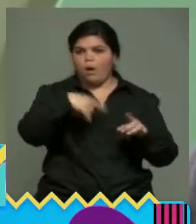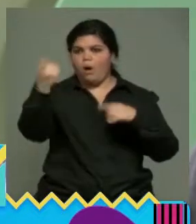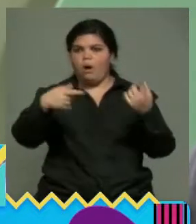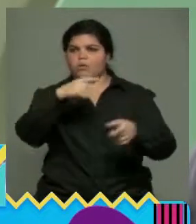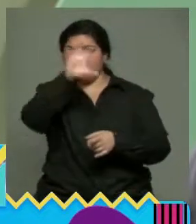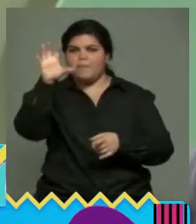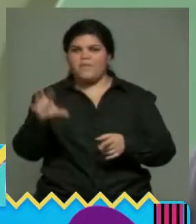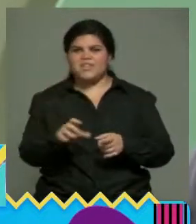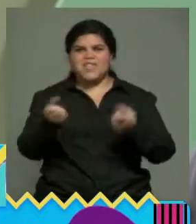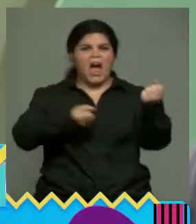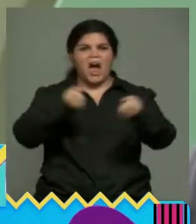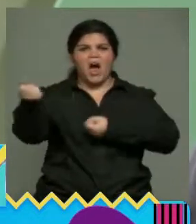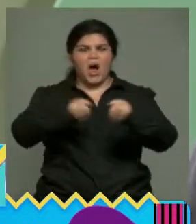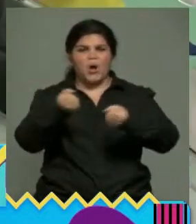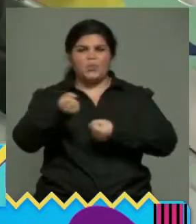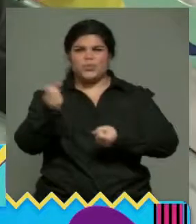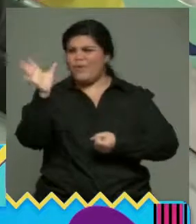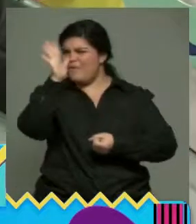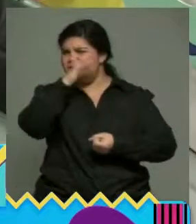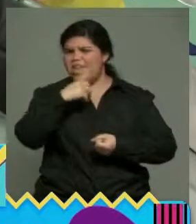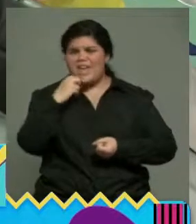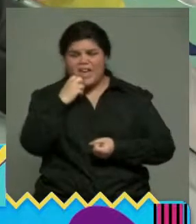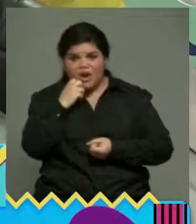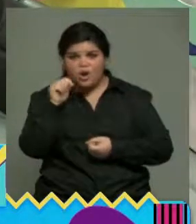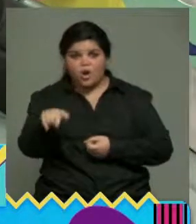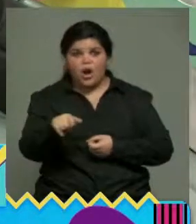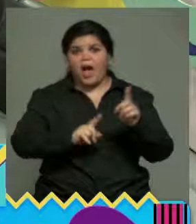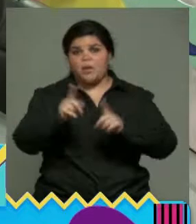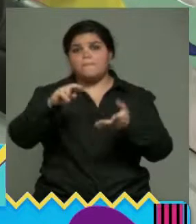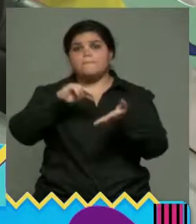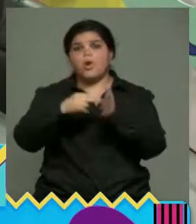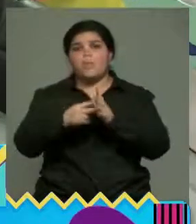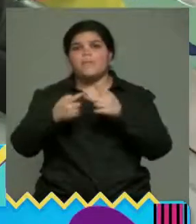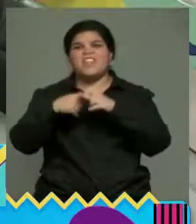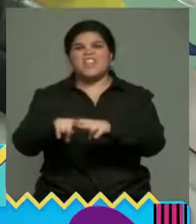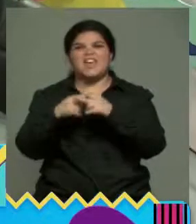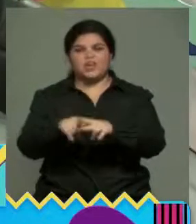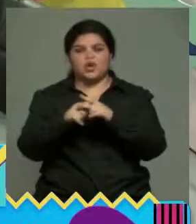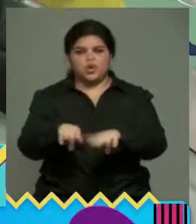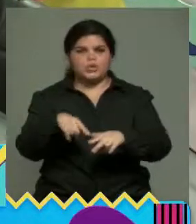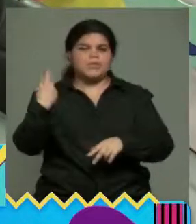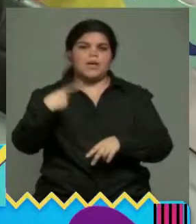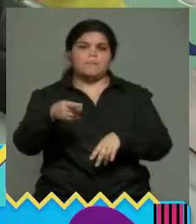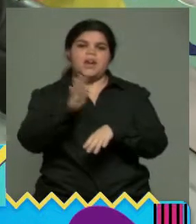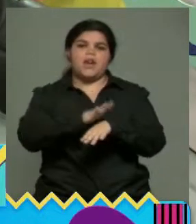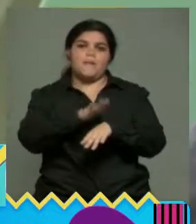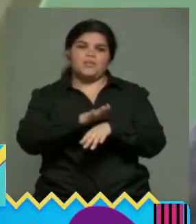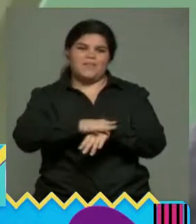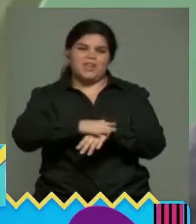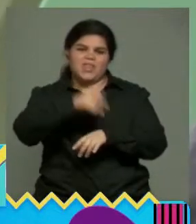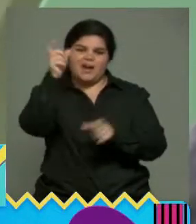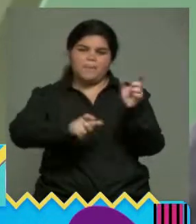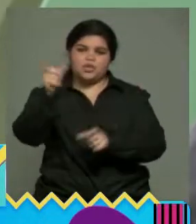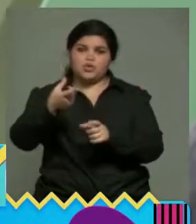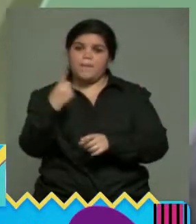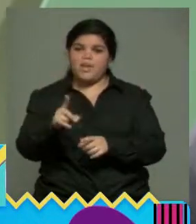y muchos accidentes son por problemas técnicos. Claro. Es decir, siempre el problema es humano, pero Sí, por malas condiciones técnicas